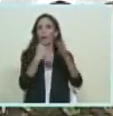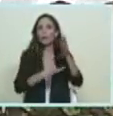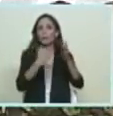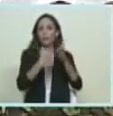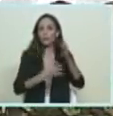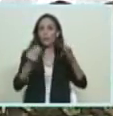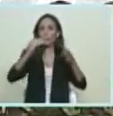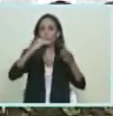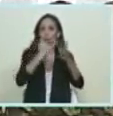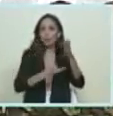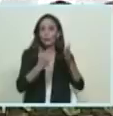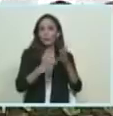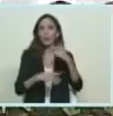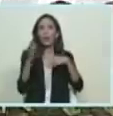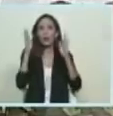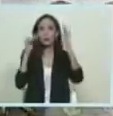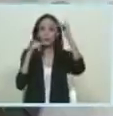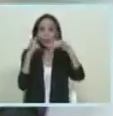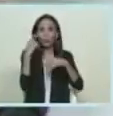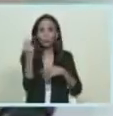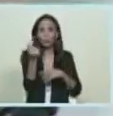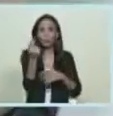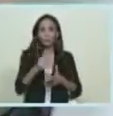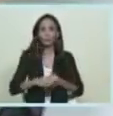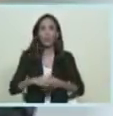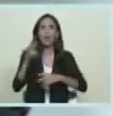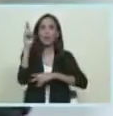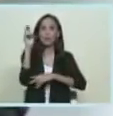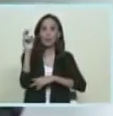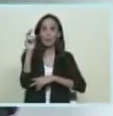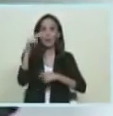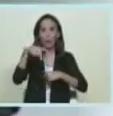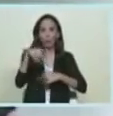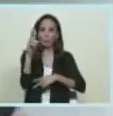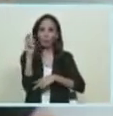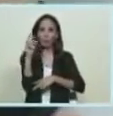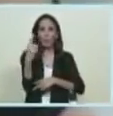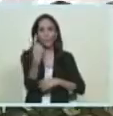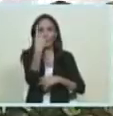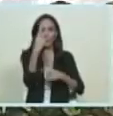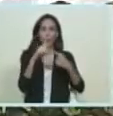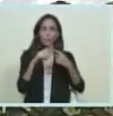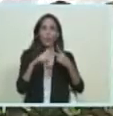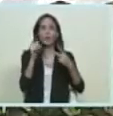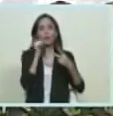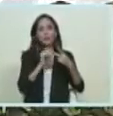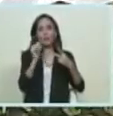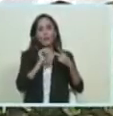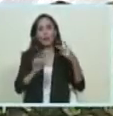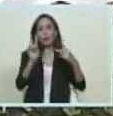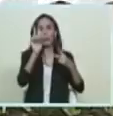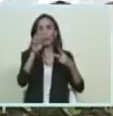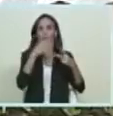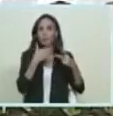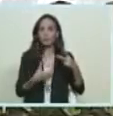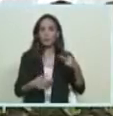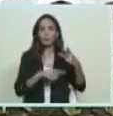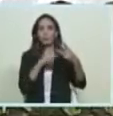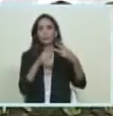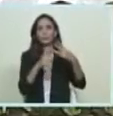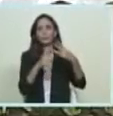inscripciones, atención Venezuela, viernes primero, sábado 2 de